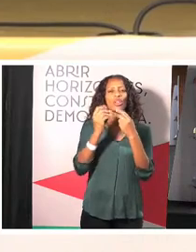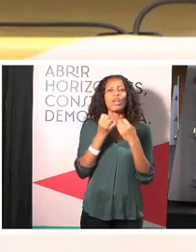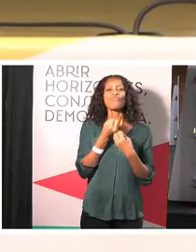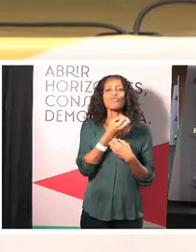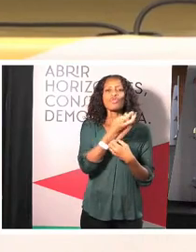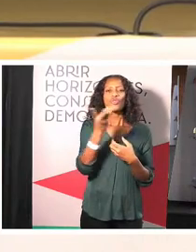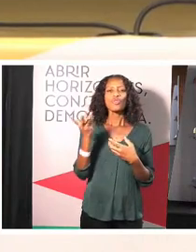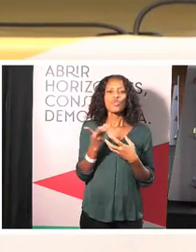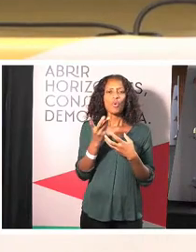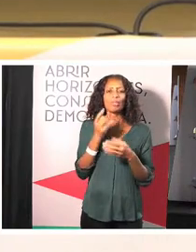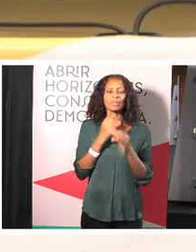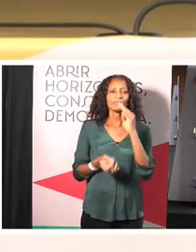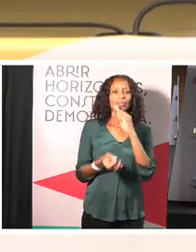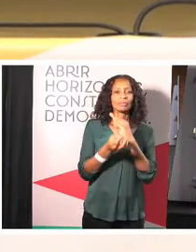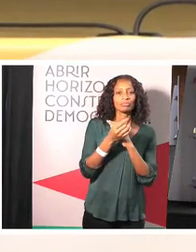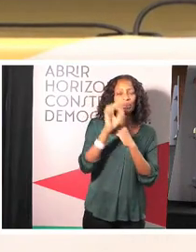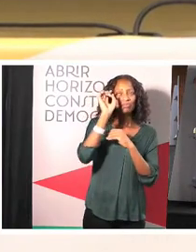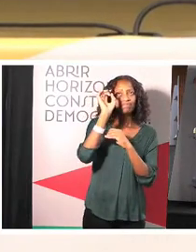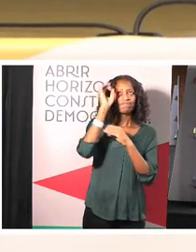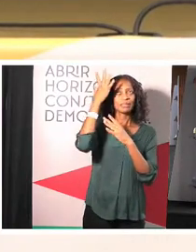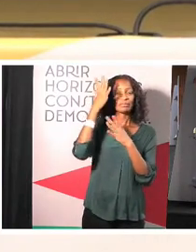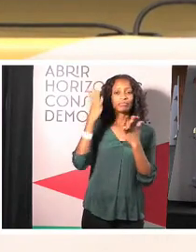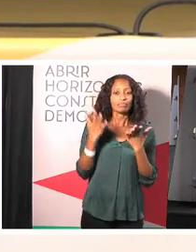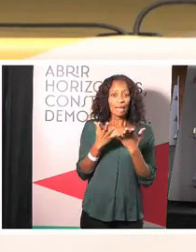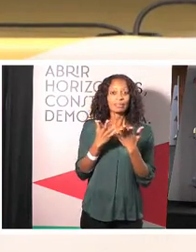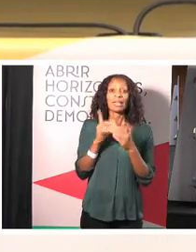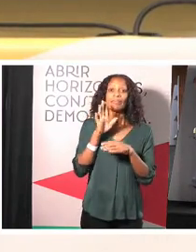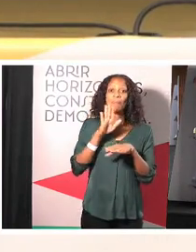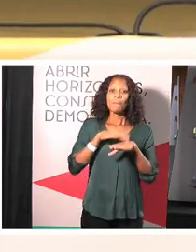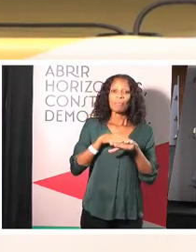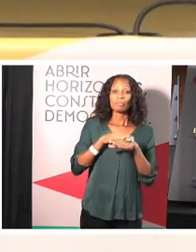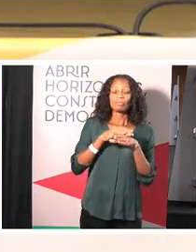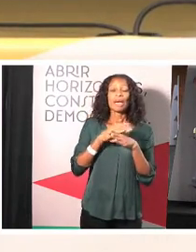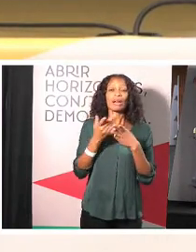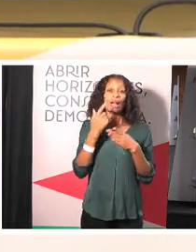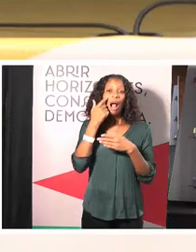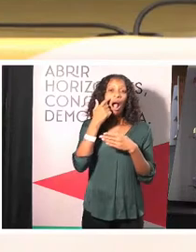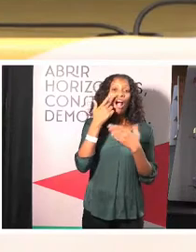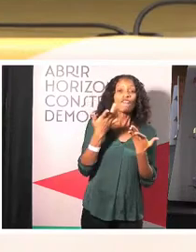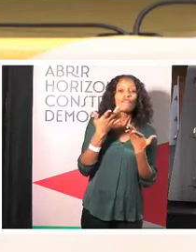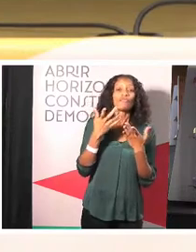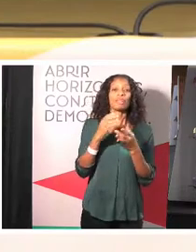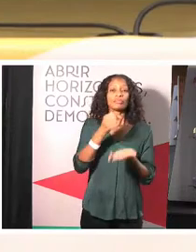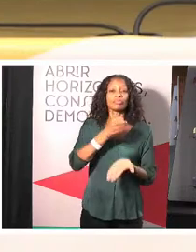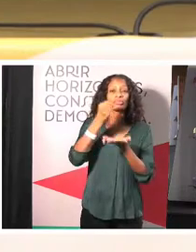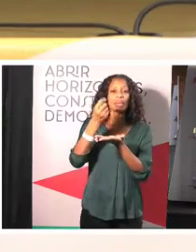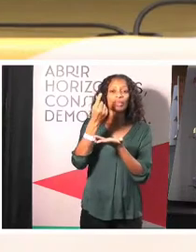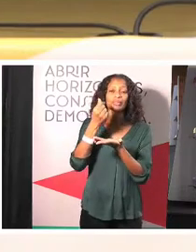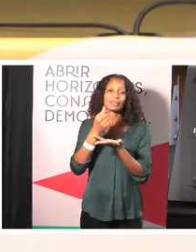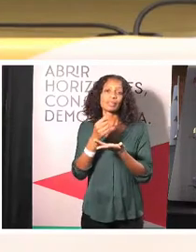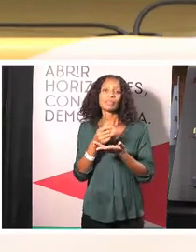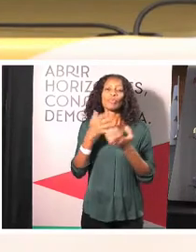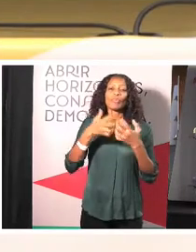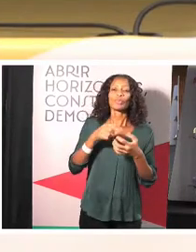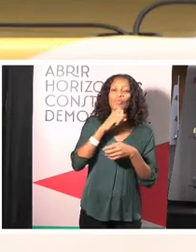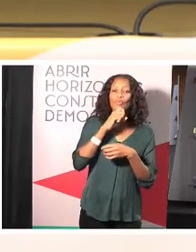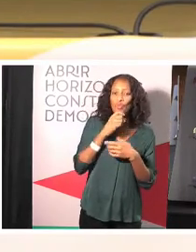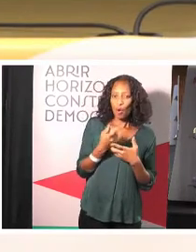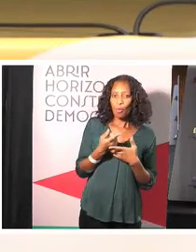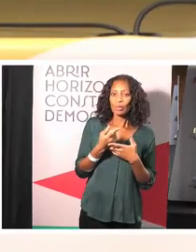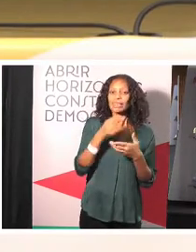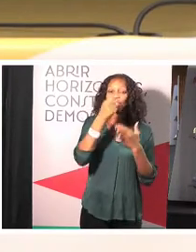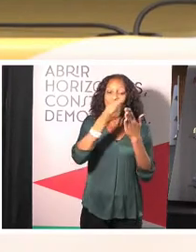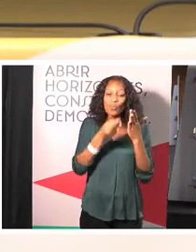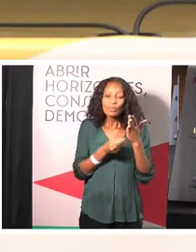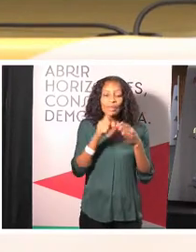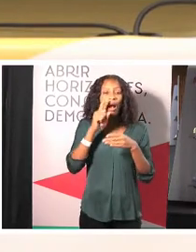un inversor clásico, sino que es un algoritmo el que diseña a quién o a quién no dar el dinero. Y en esta